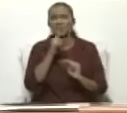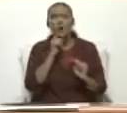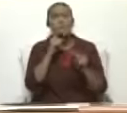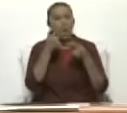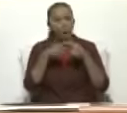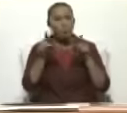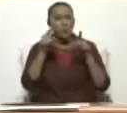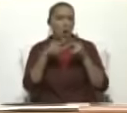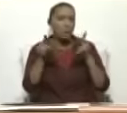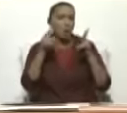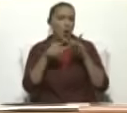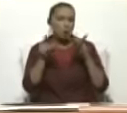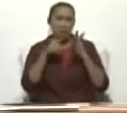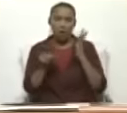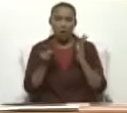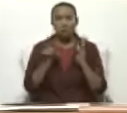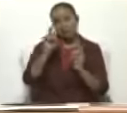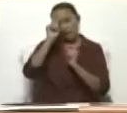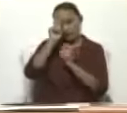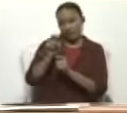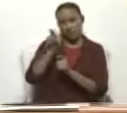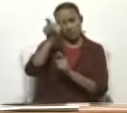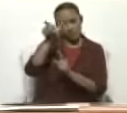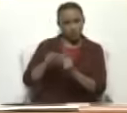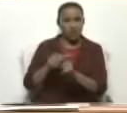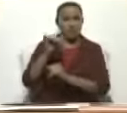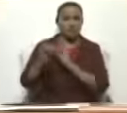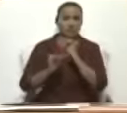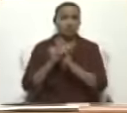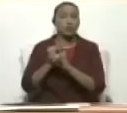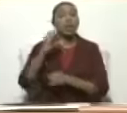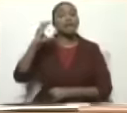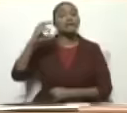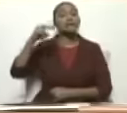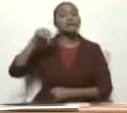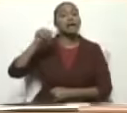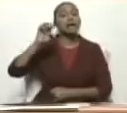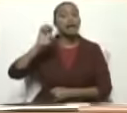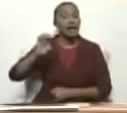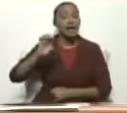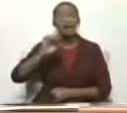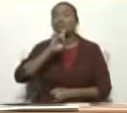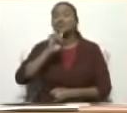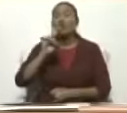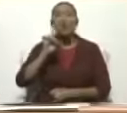mejor les parece. El CNE tiene, ¿cómo se llama?